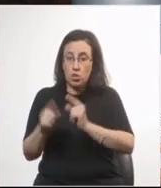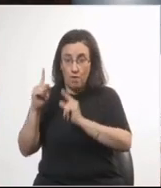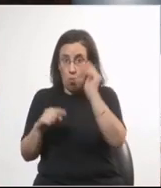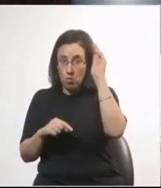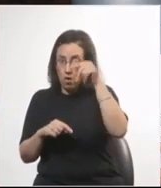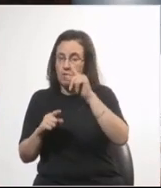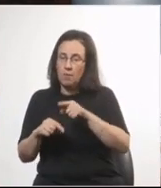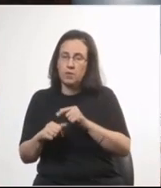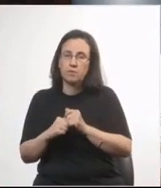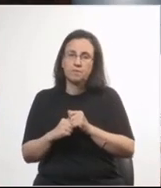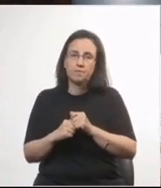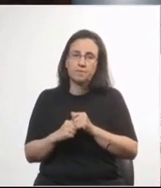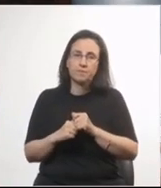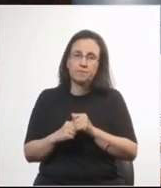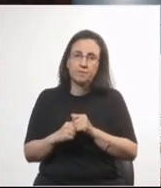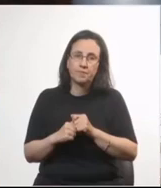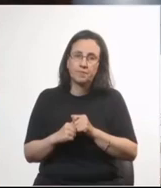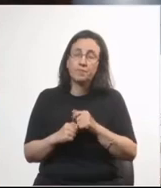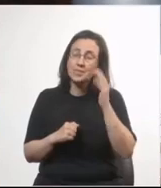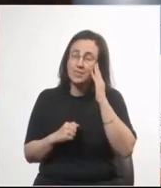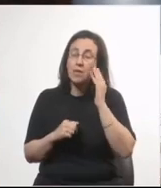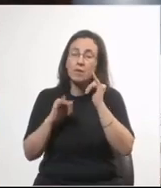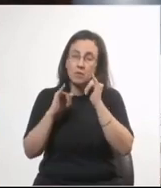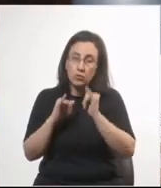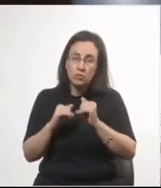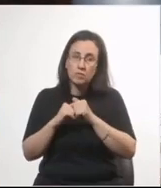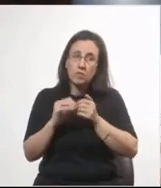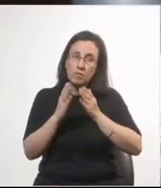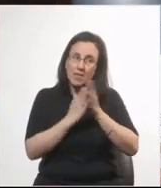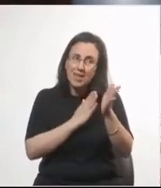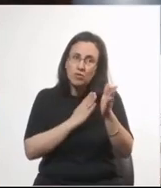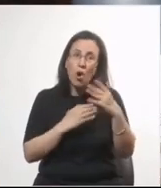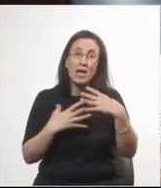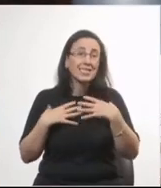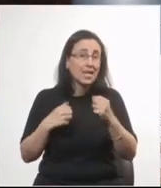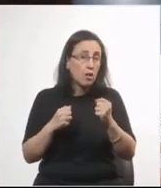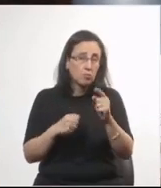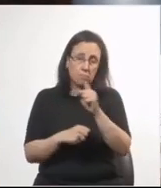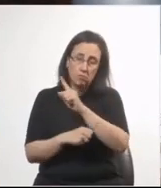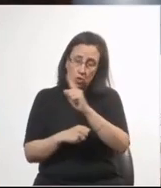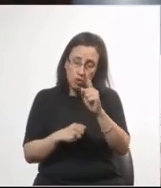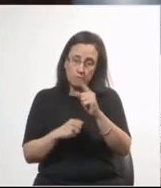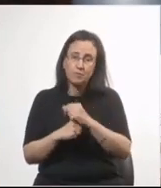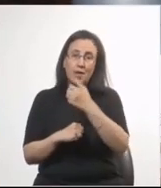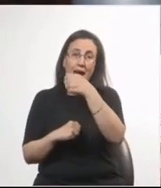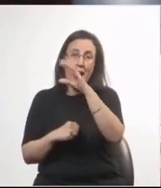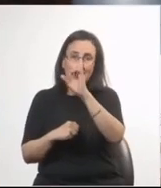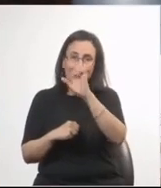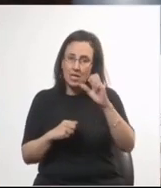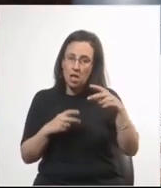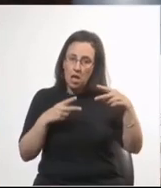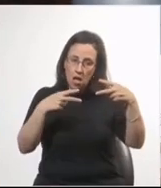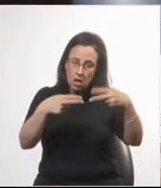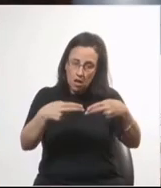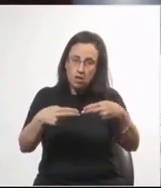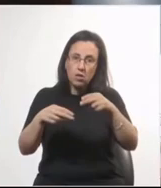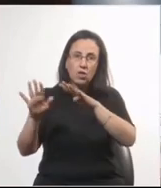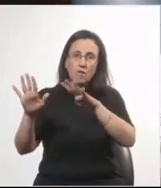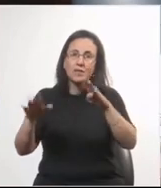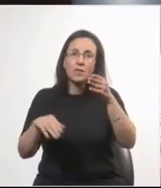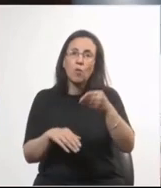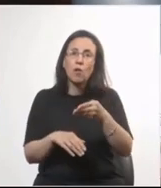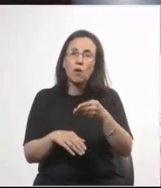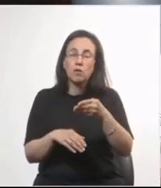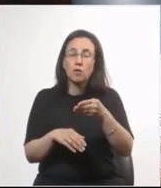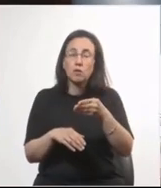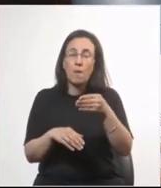de dólares. También sabemos que no fueron a la salud, porque tuvo un recorte en el mismo periodo de 94 millones